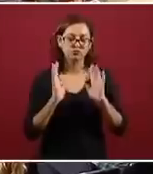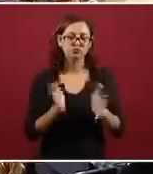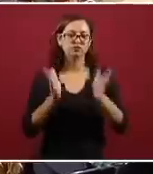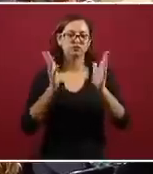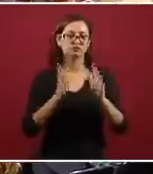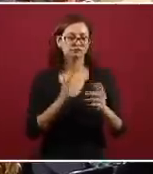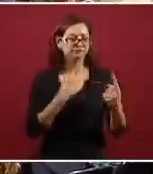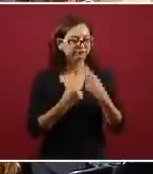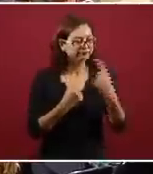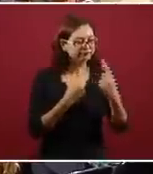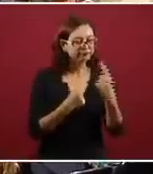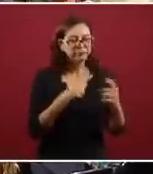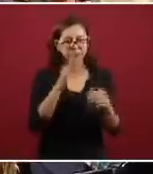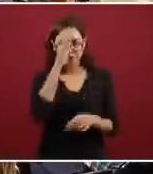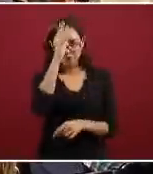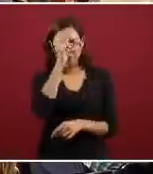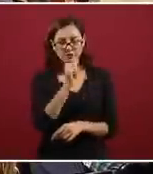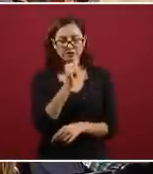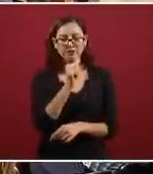un acuerdo.